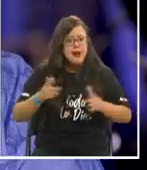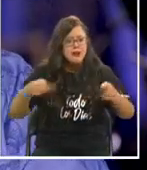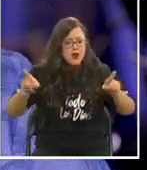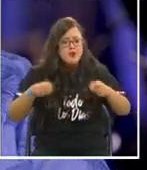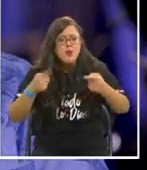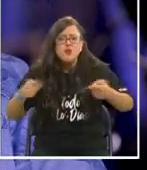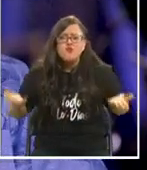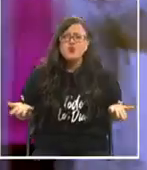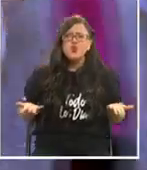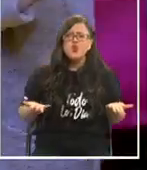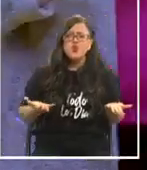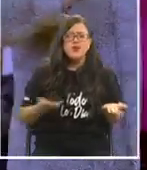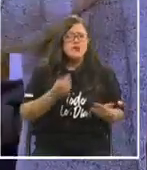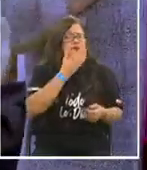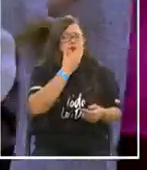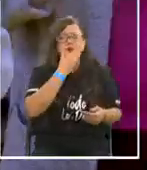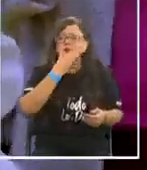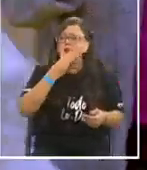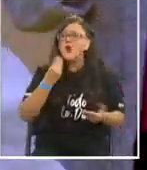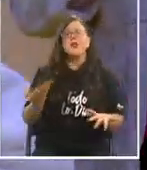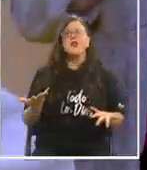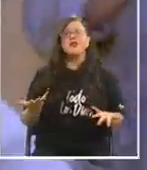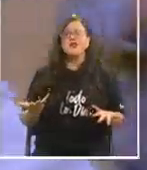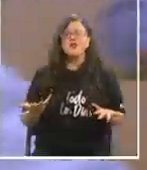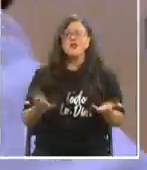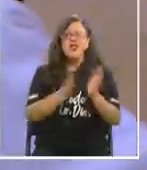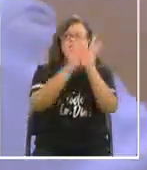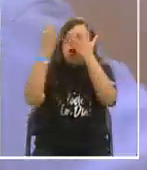La experiencia más hermosa.